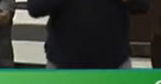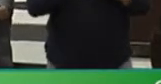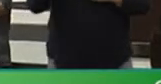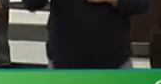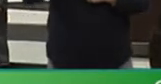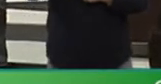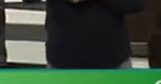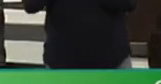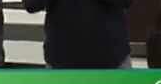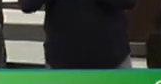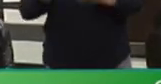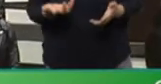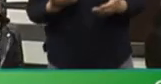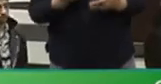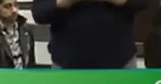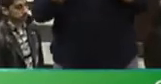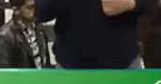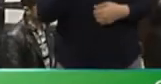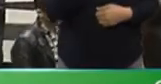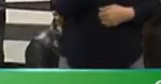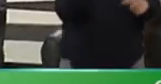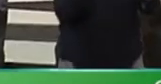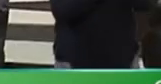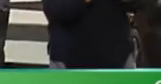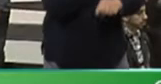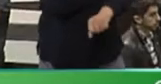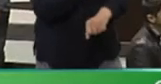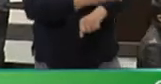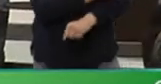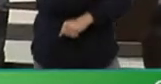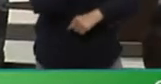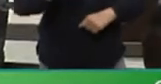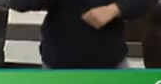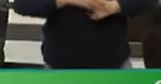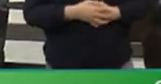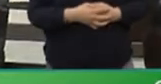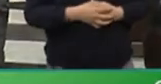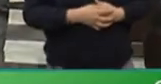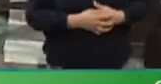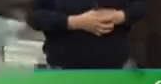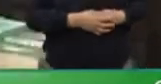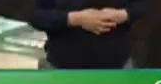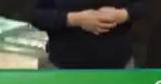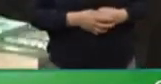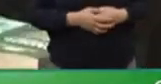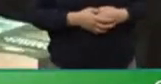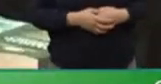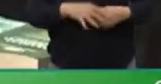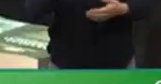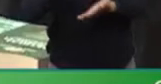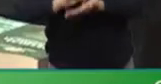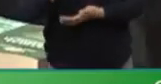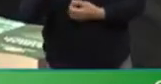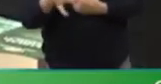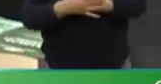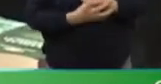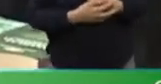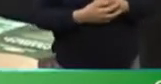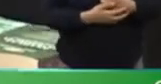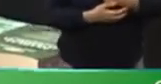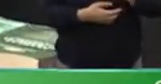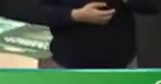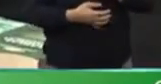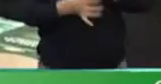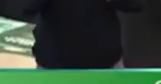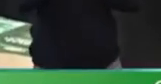Campeche por eso alzamos la voz Es cuo compañeras y compañeros Gracias anuncio a la